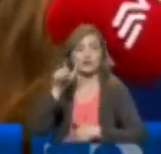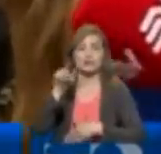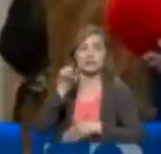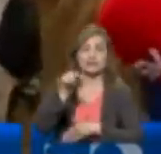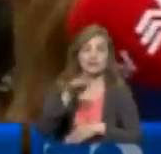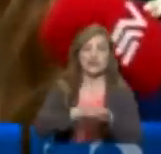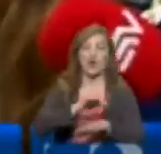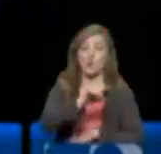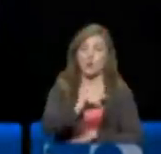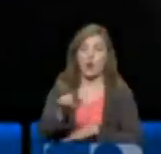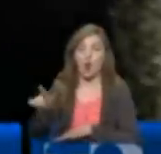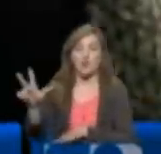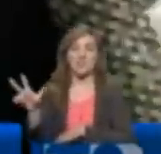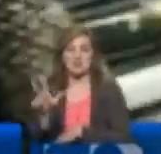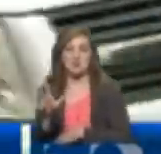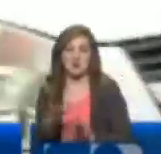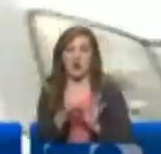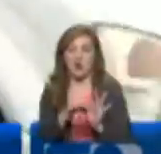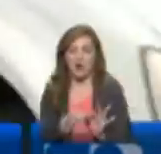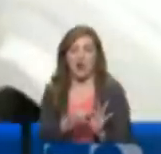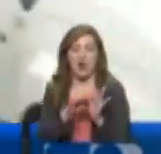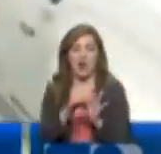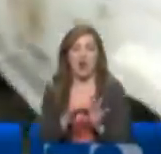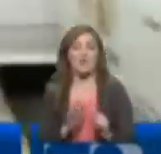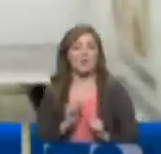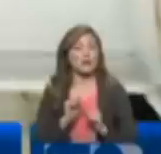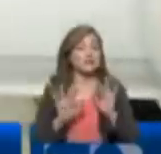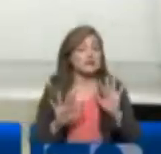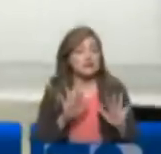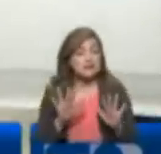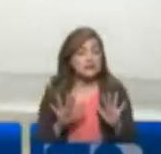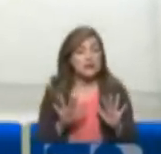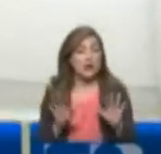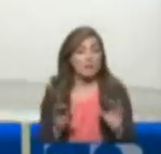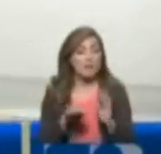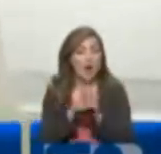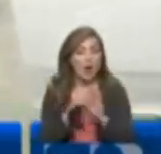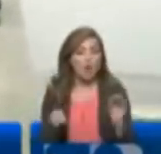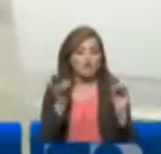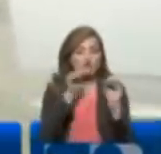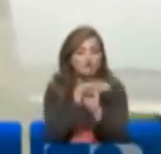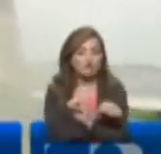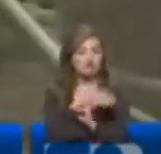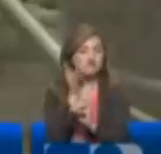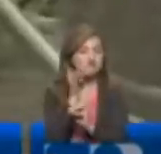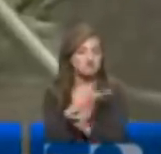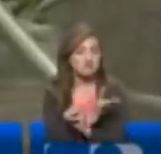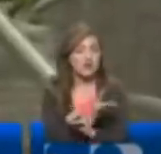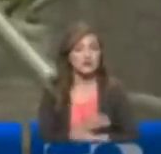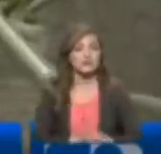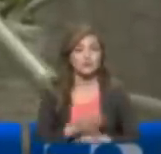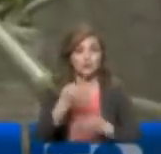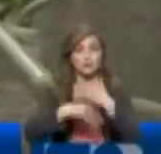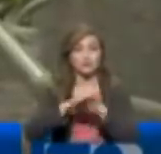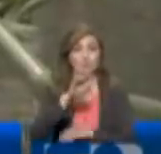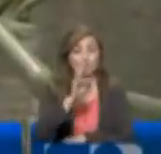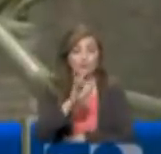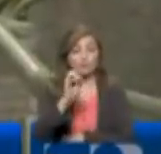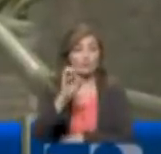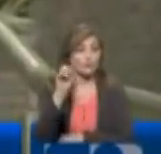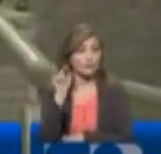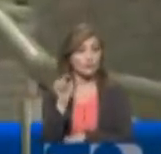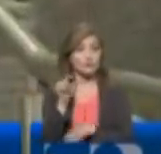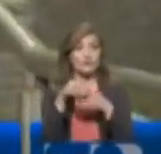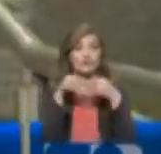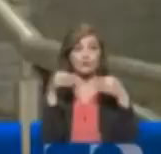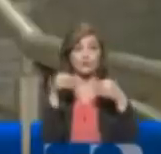como coautores luego de que se detectaran movimientos inusuales en las cuentas bancarias del ex ministro que ascienden a cerca de 700 mil